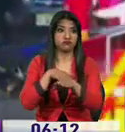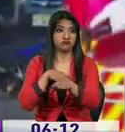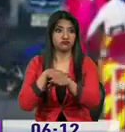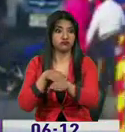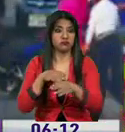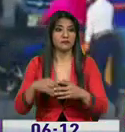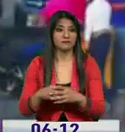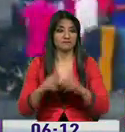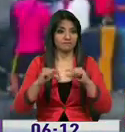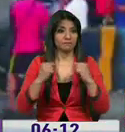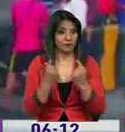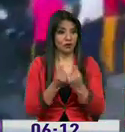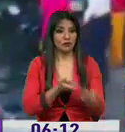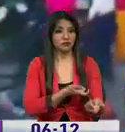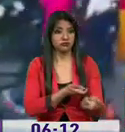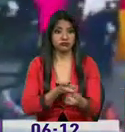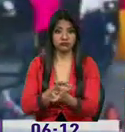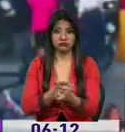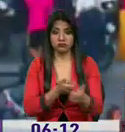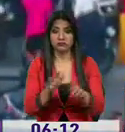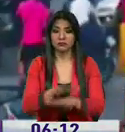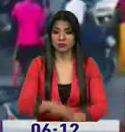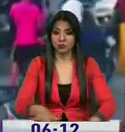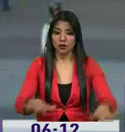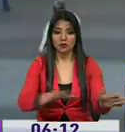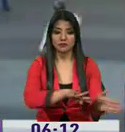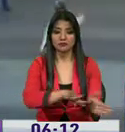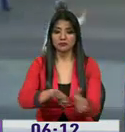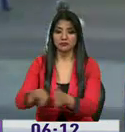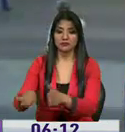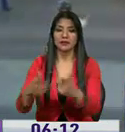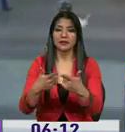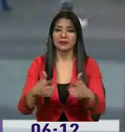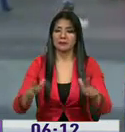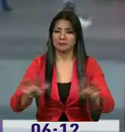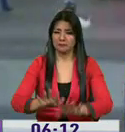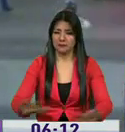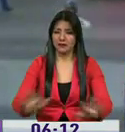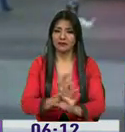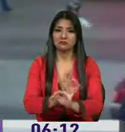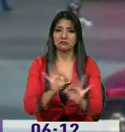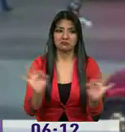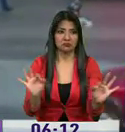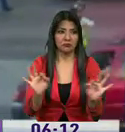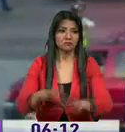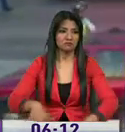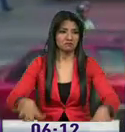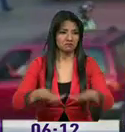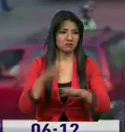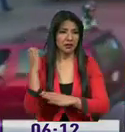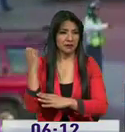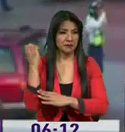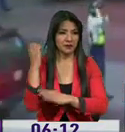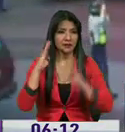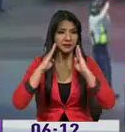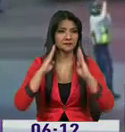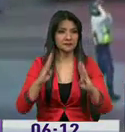personal bomberil realizó la limpieza de la calzada para evitar emergencias en el sitio.